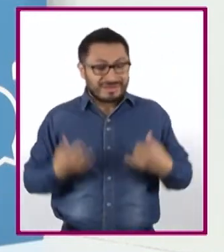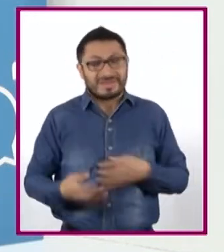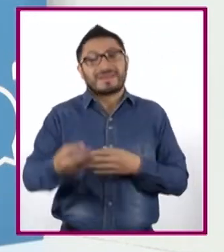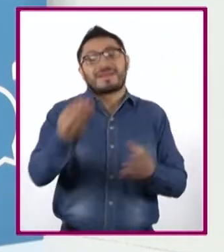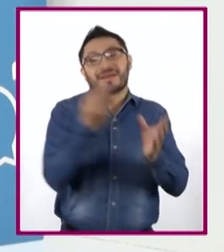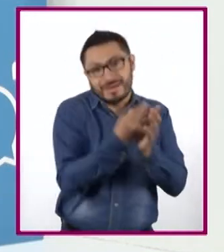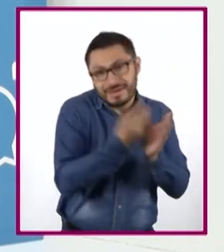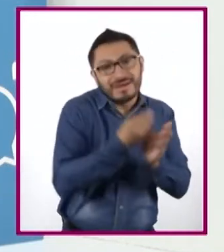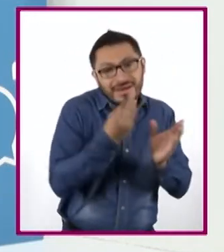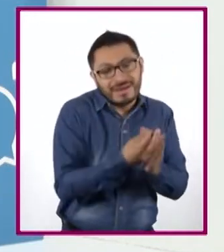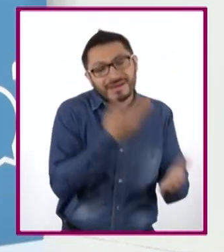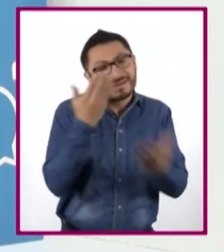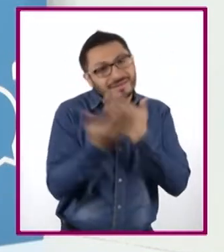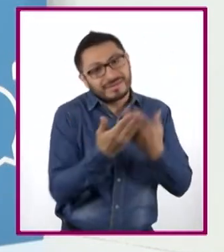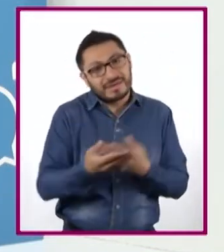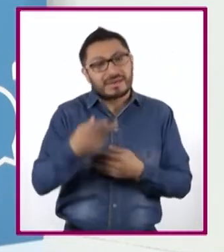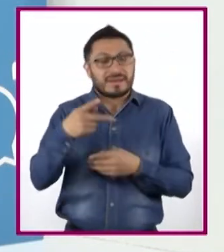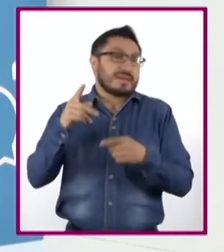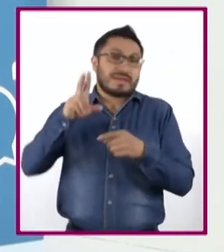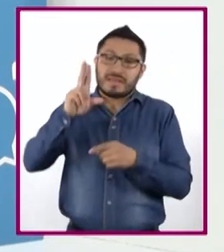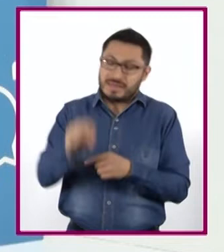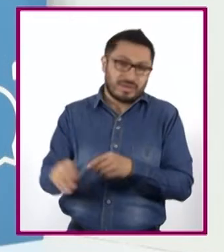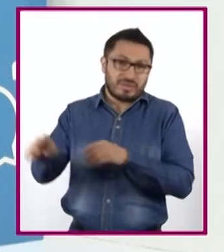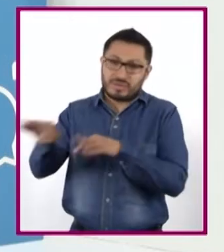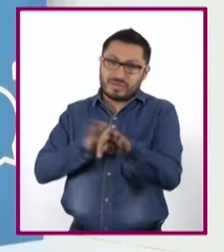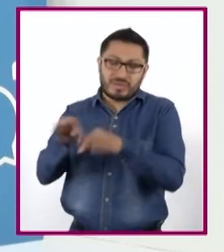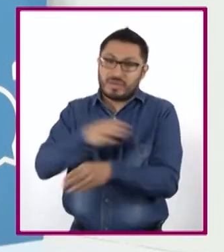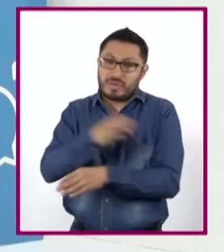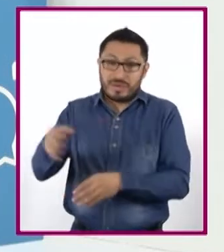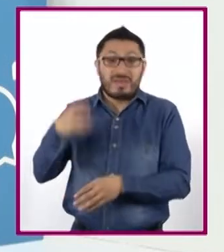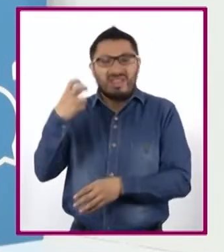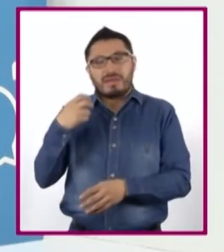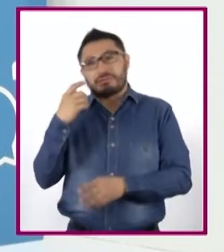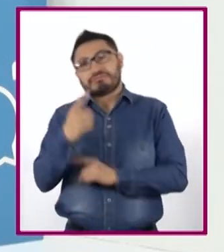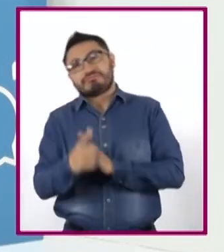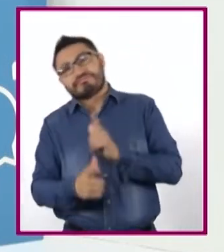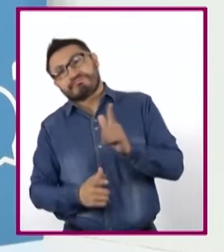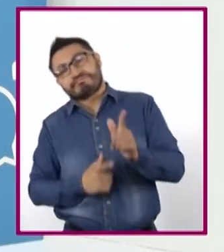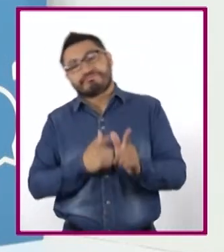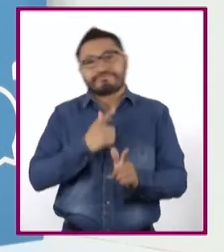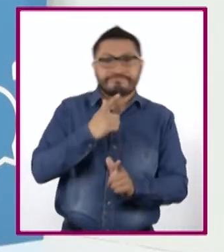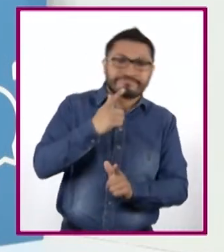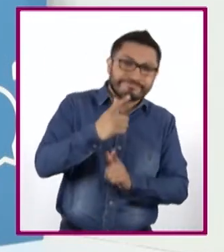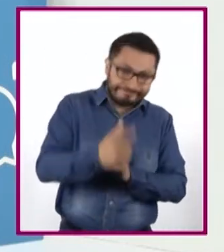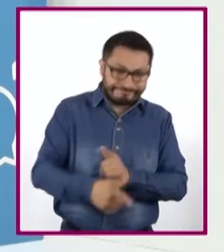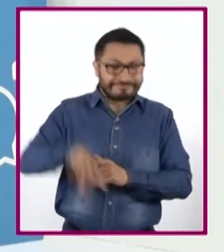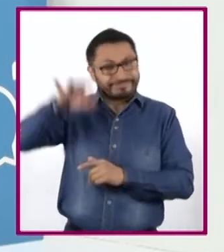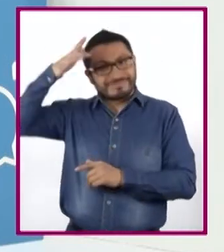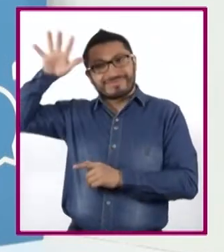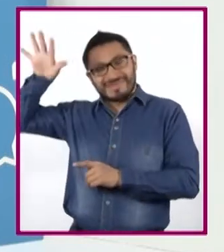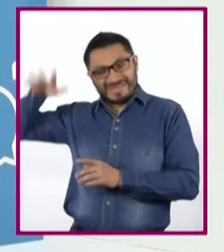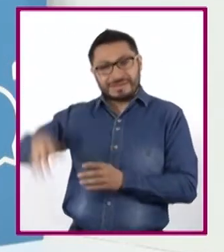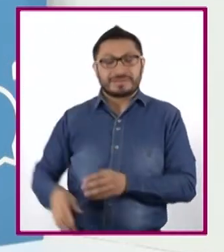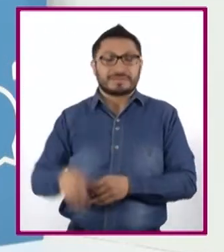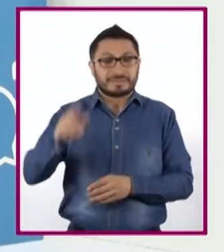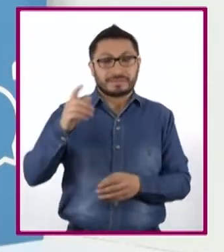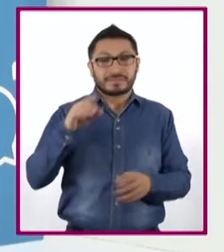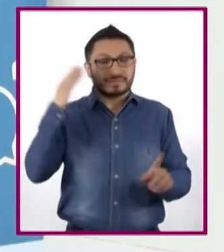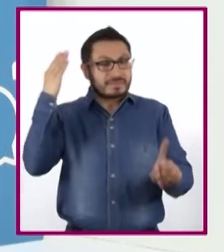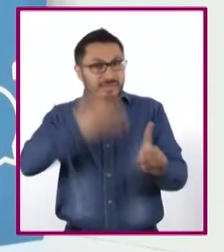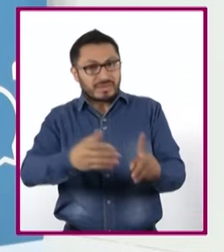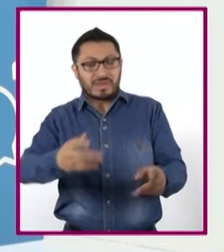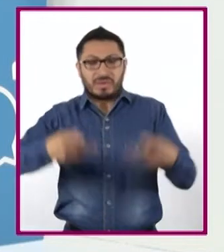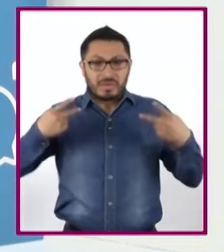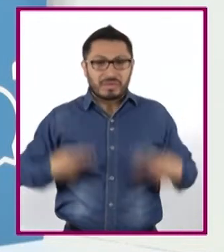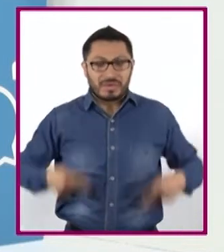campo o en alguna labor del hogar. Esto ayudó a hacer más lento el paso a la vida adulta. Se esperaba que las personas estudiaran y